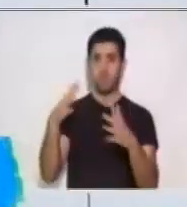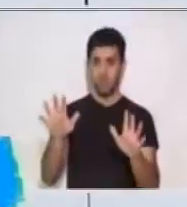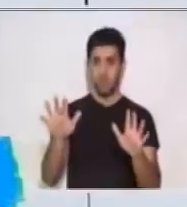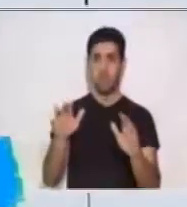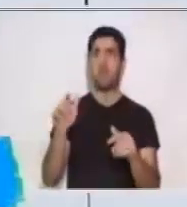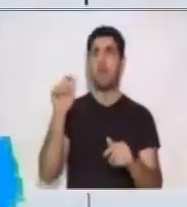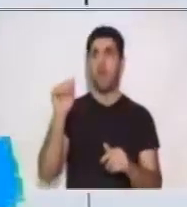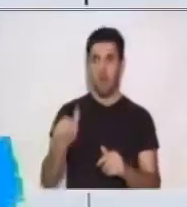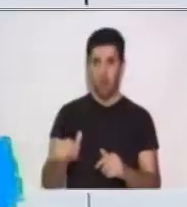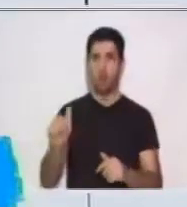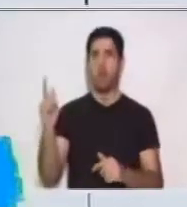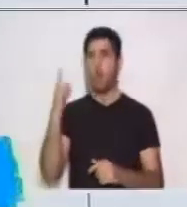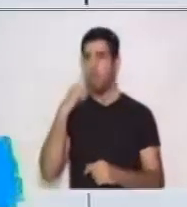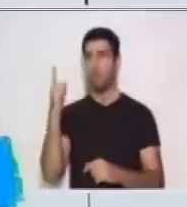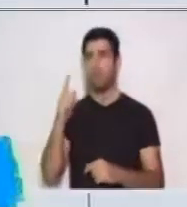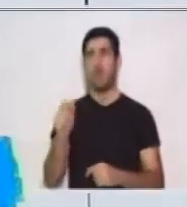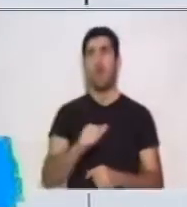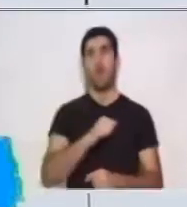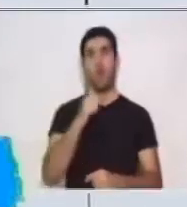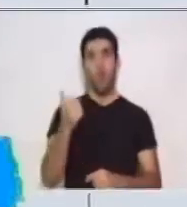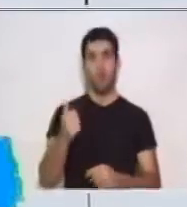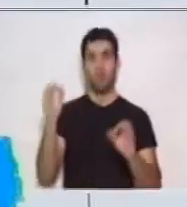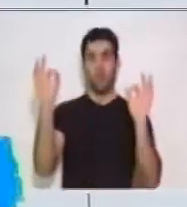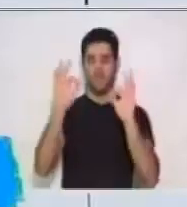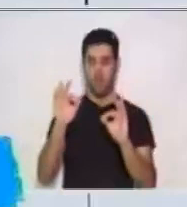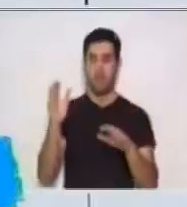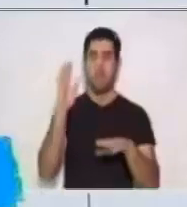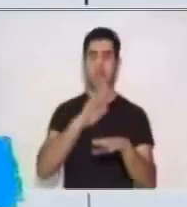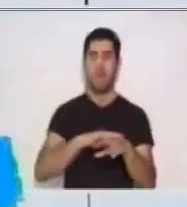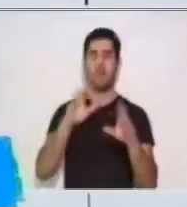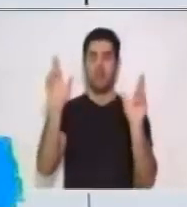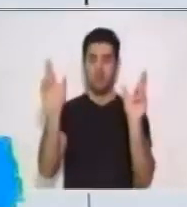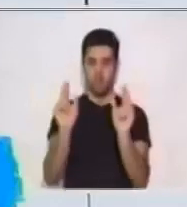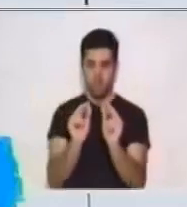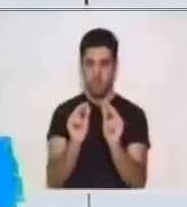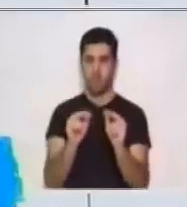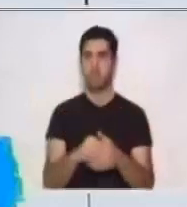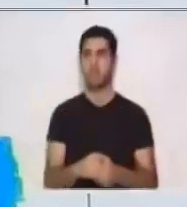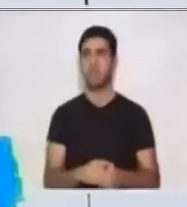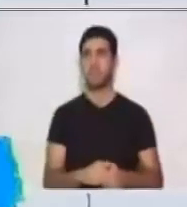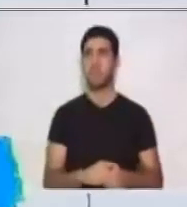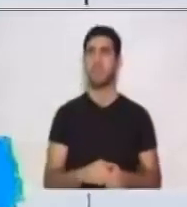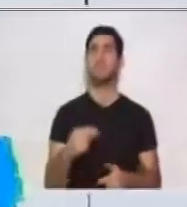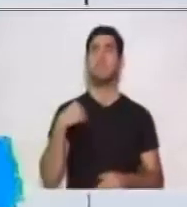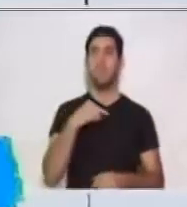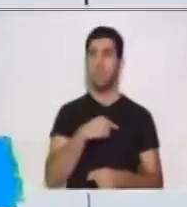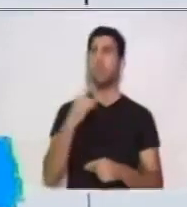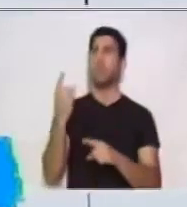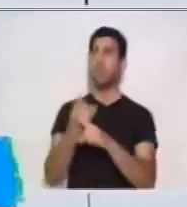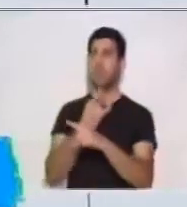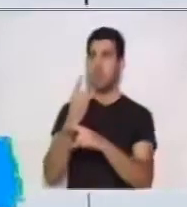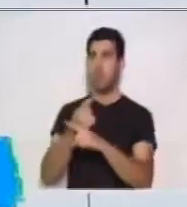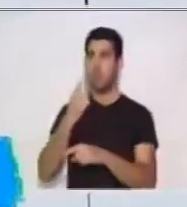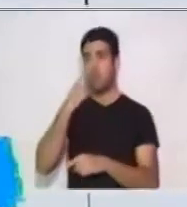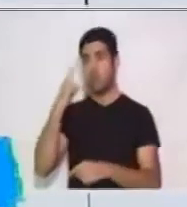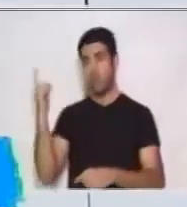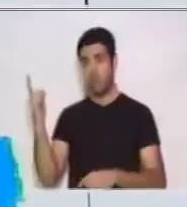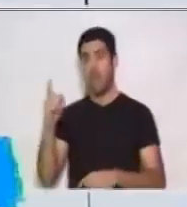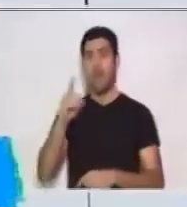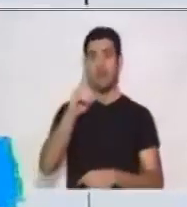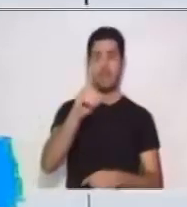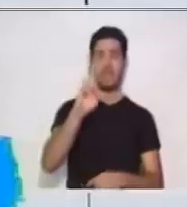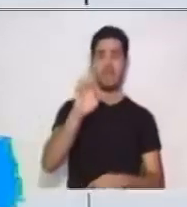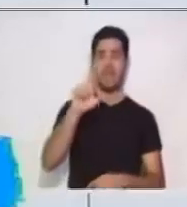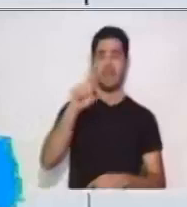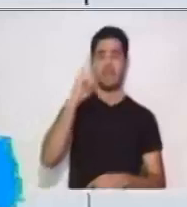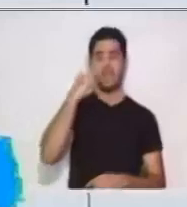a resolver el problema de una forma más corta. Vamos a hacerlo utilizando el decimal. Sabíamos